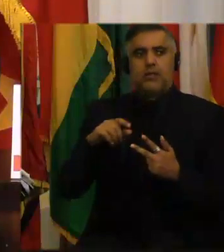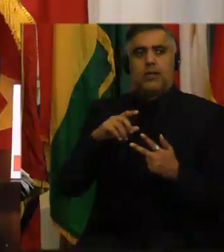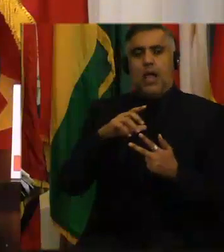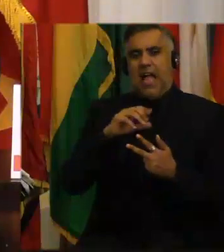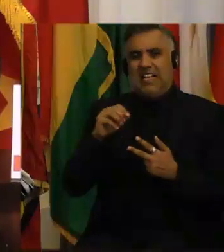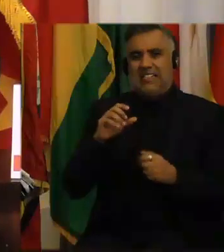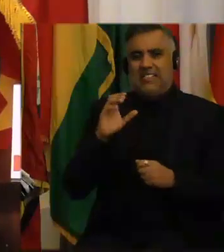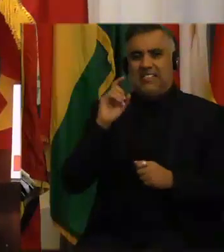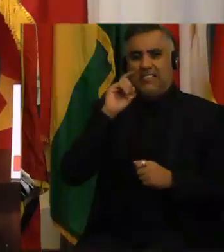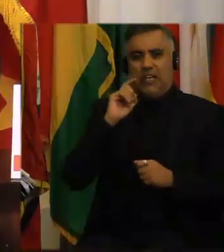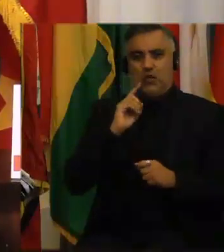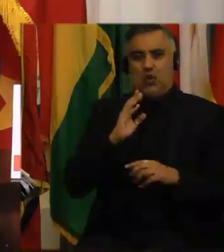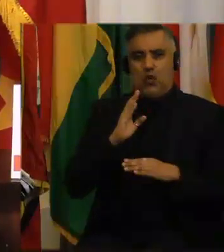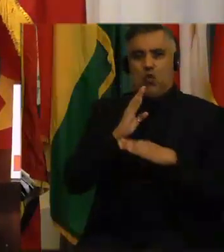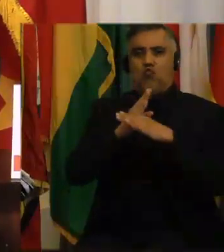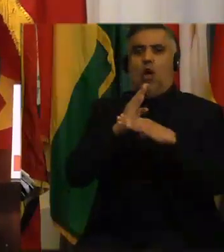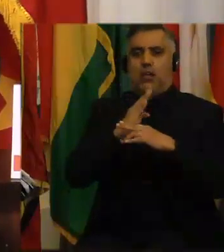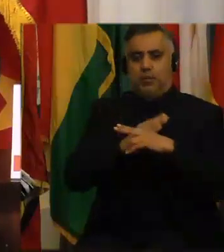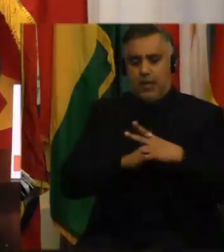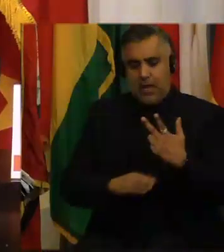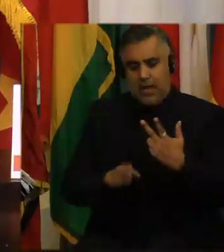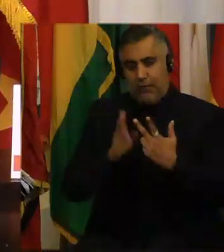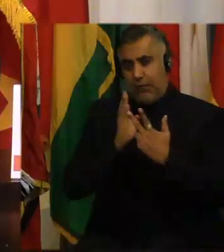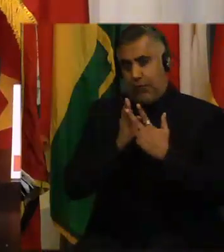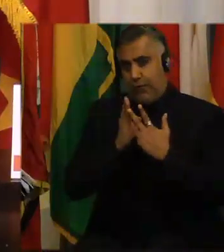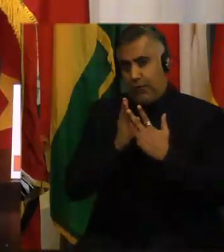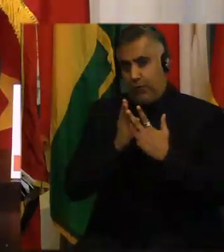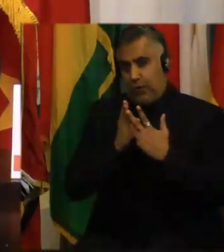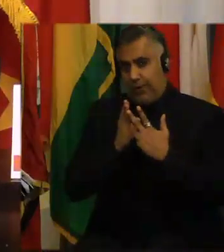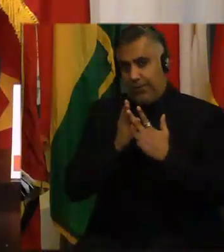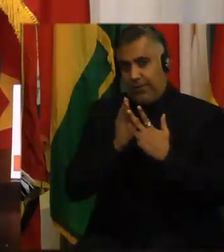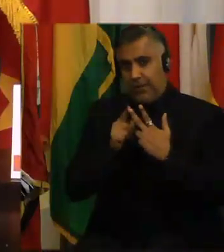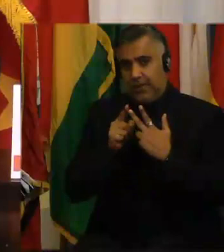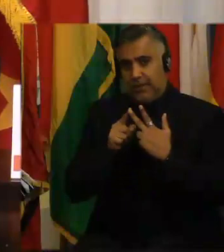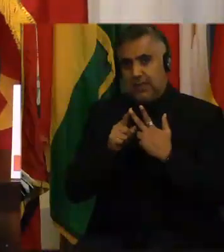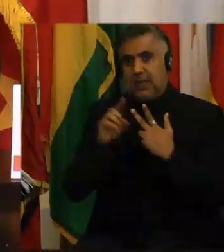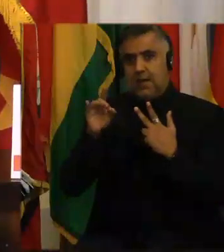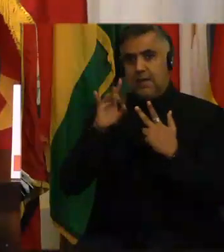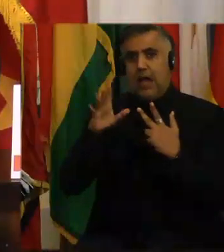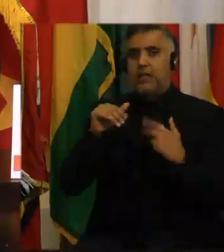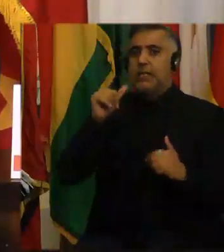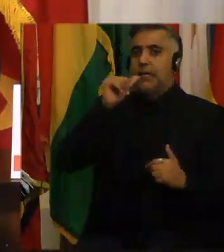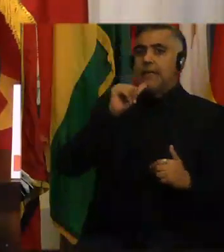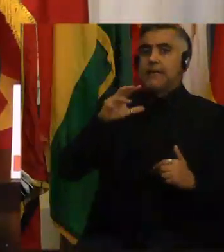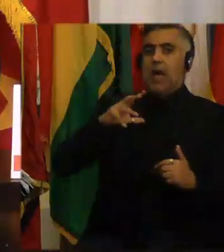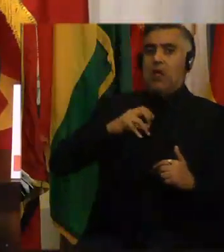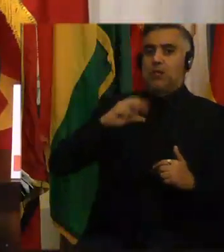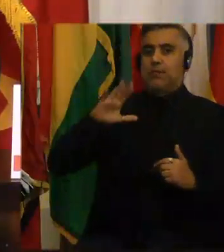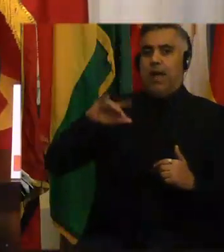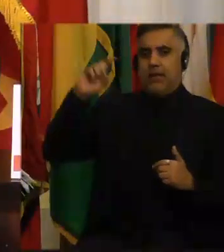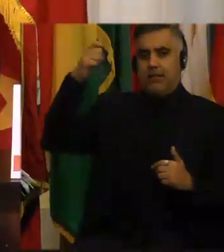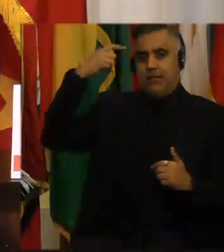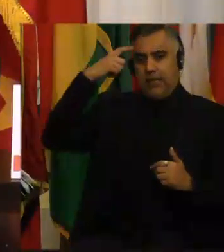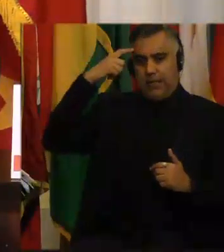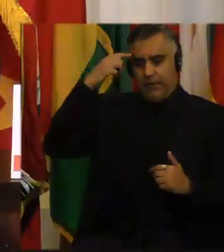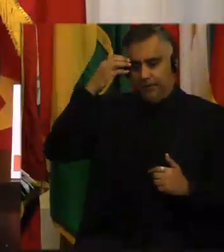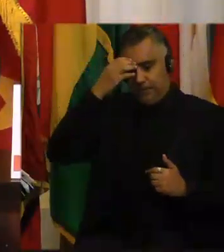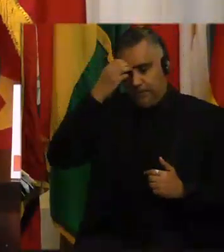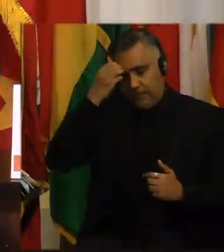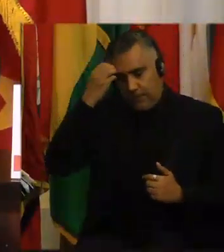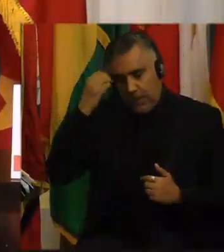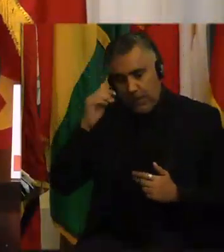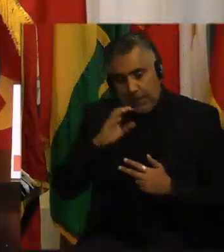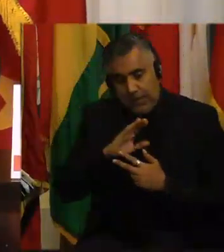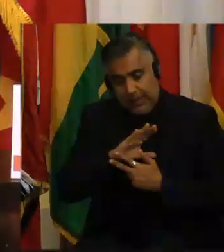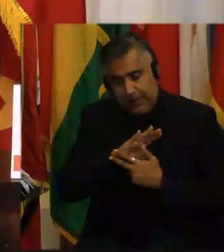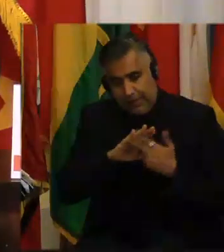último, un tercer ámbito, que es la violencia perpetrada o tolerada por el Estado o sus agentes. En ese marco,